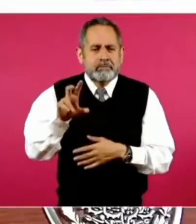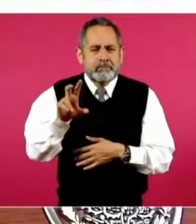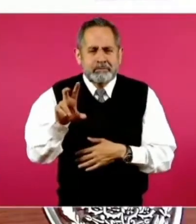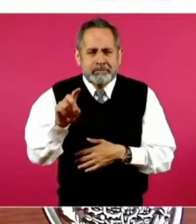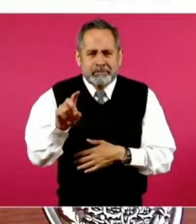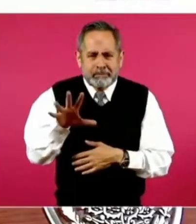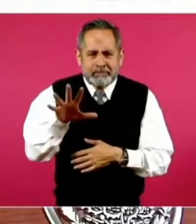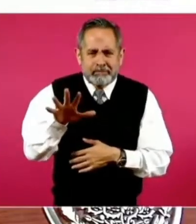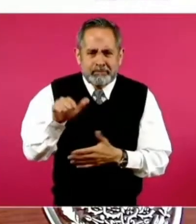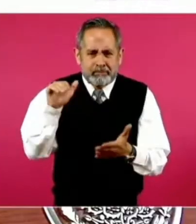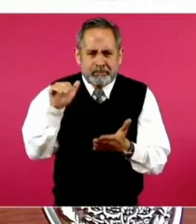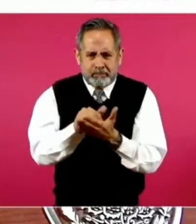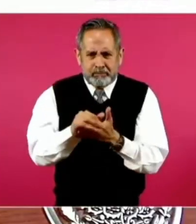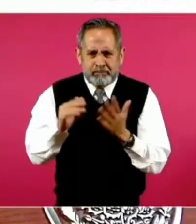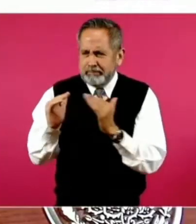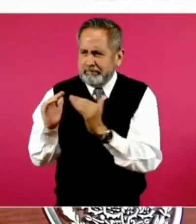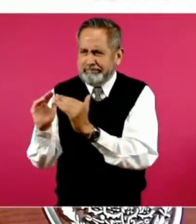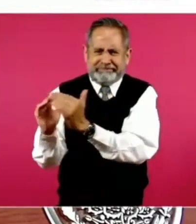35,000 hogares,